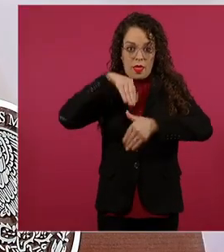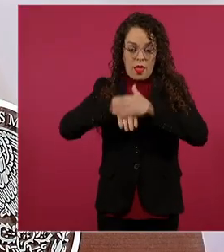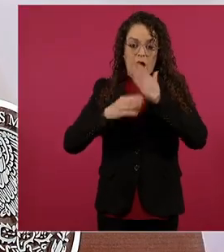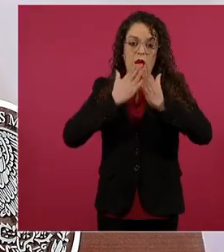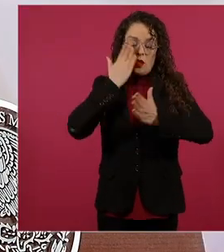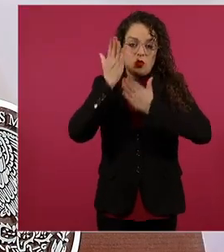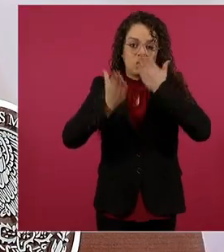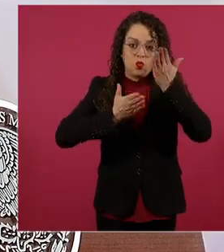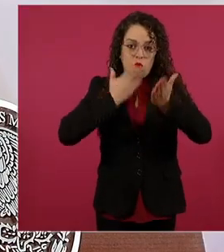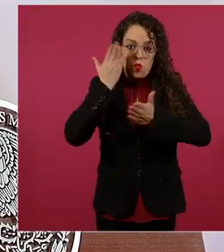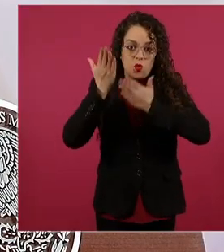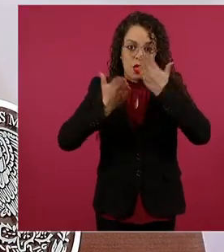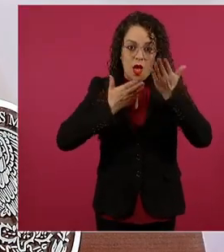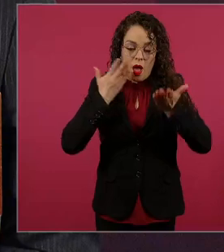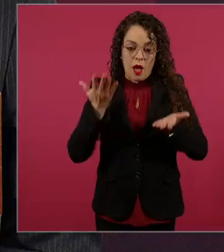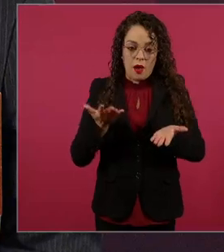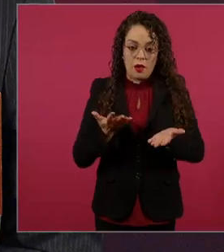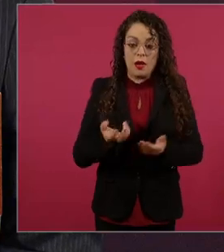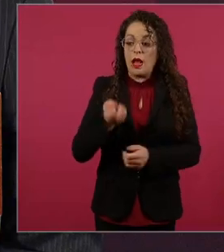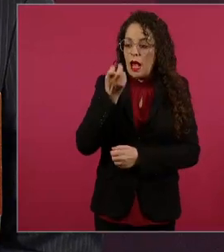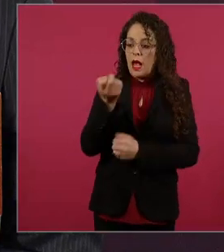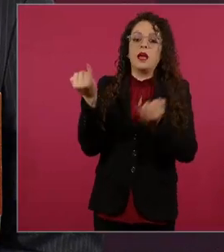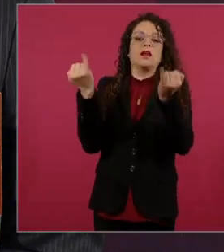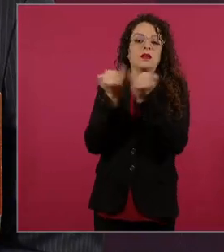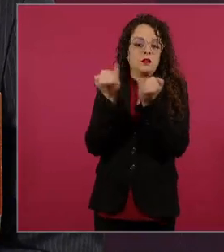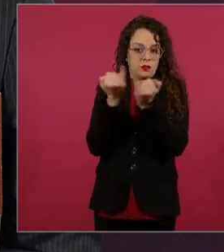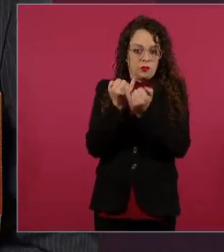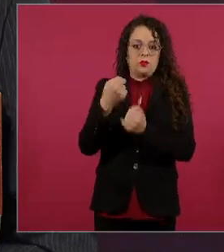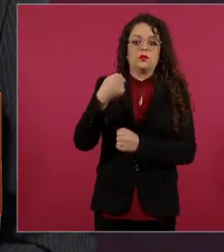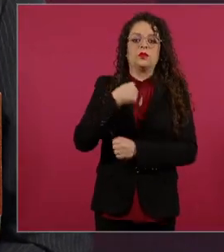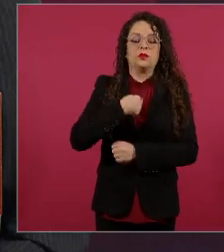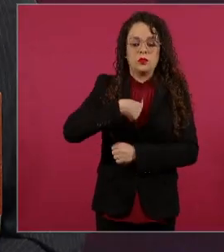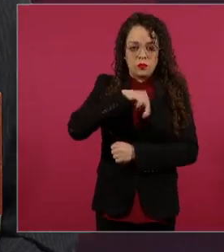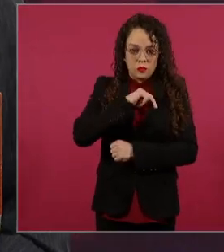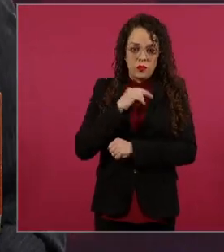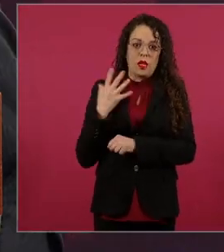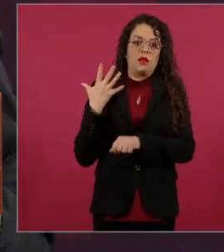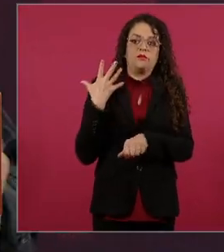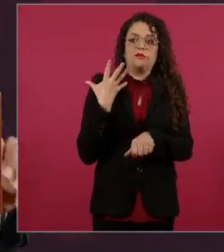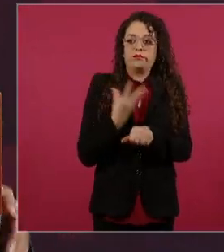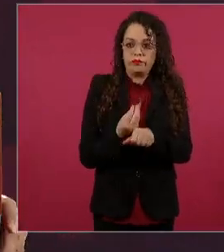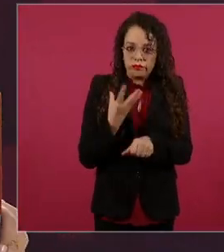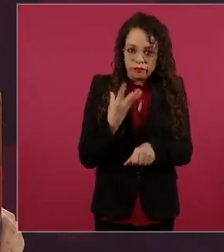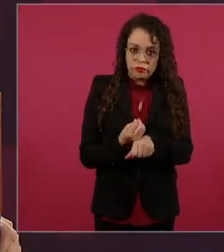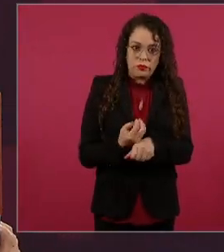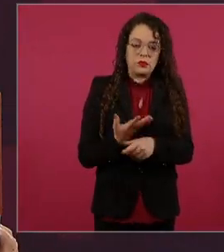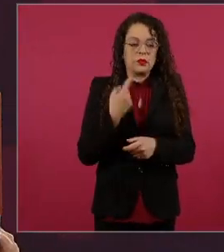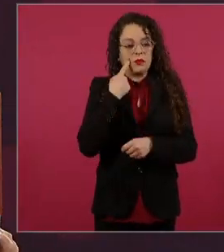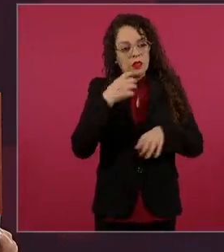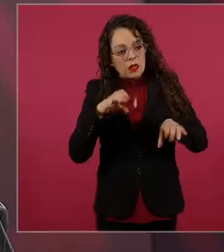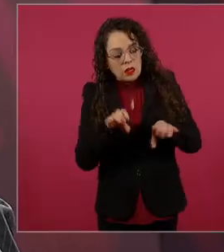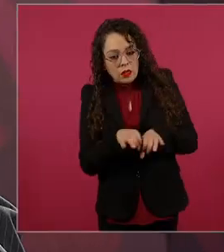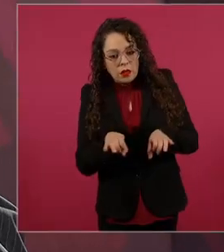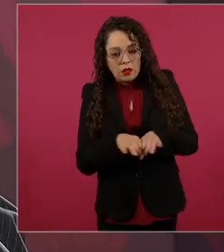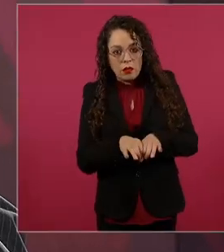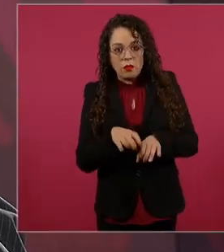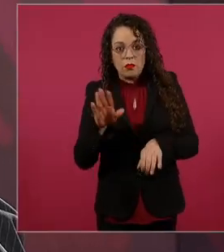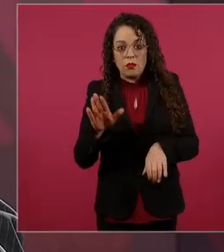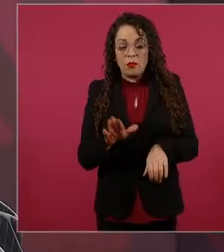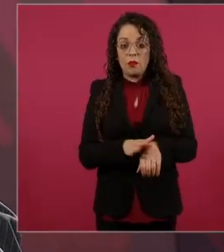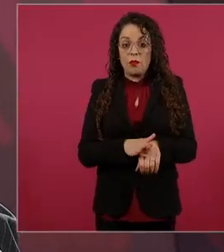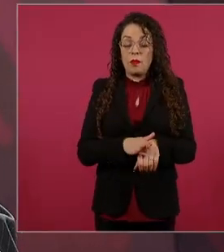y eso es lo que estamos resolviendo pero eso nos generó un problema gravísimo